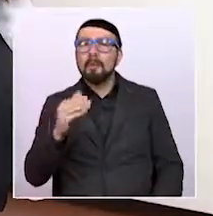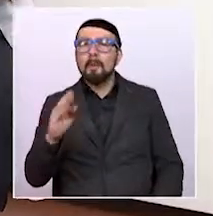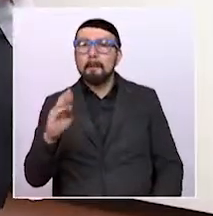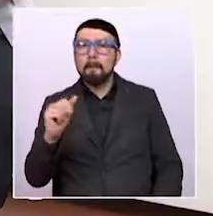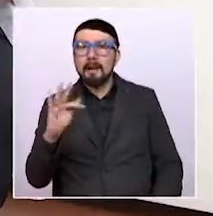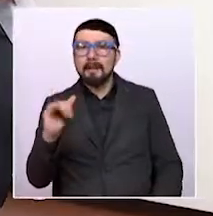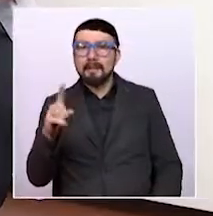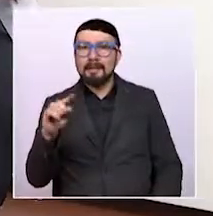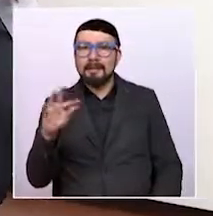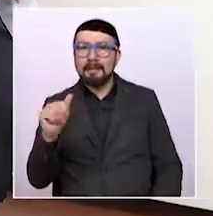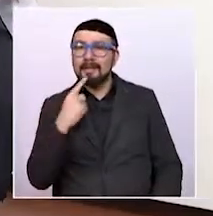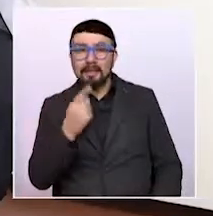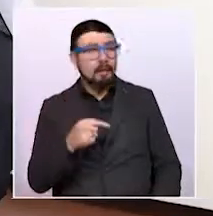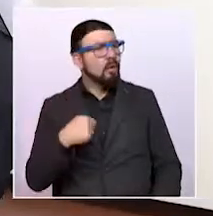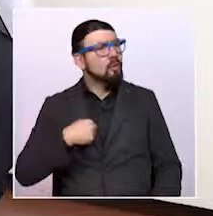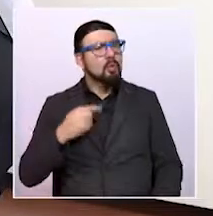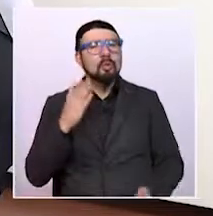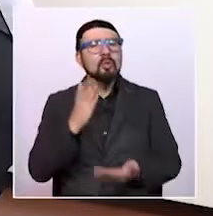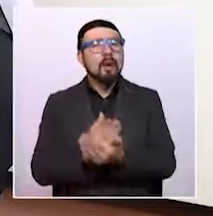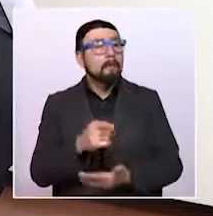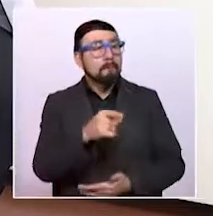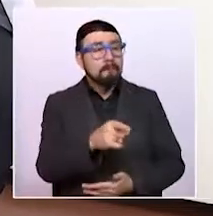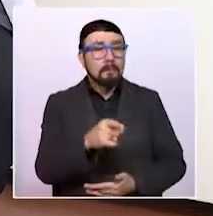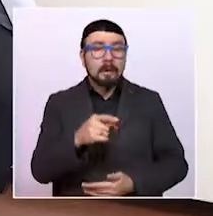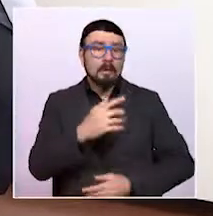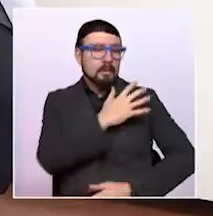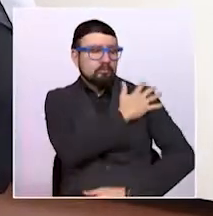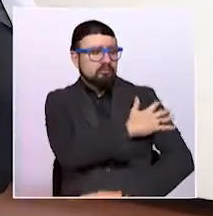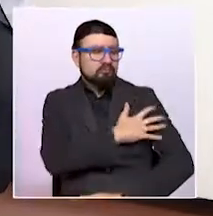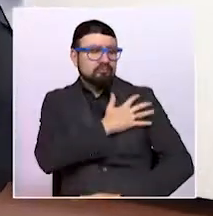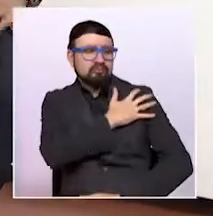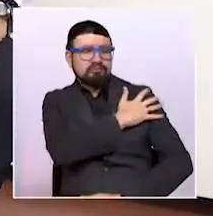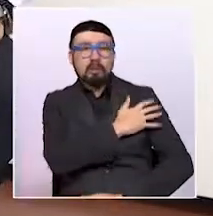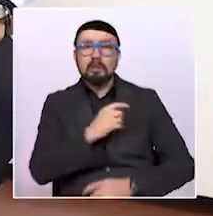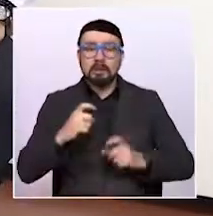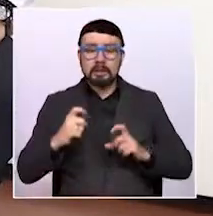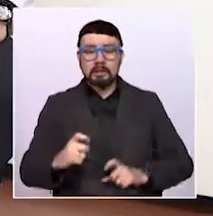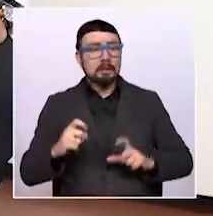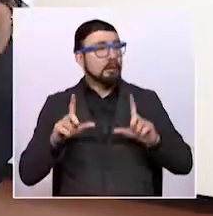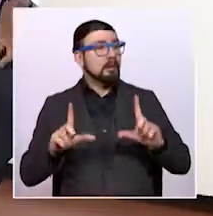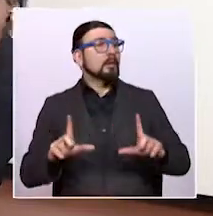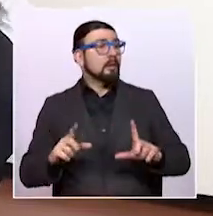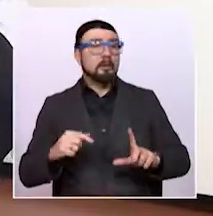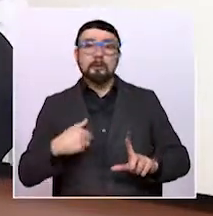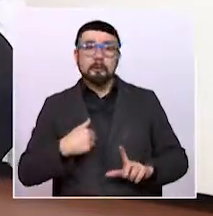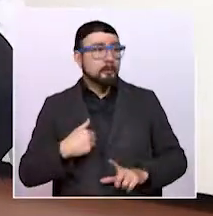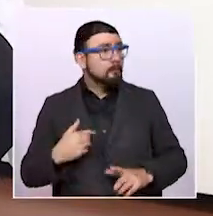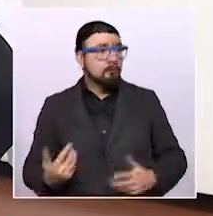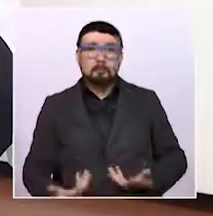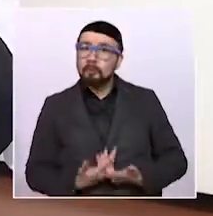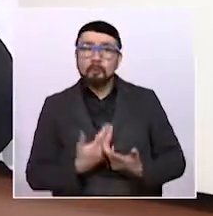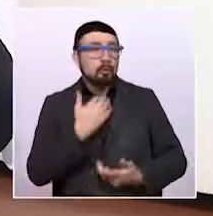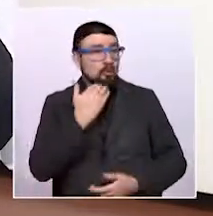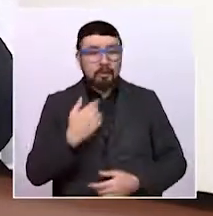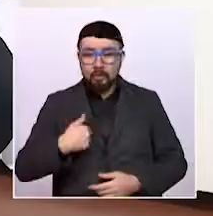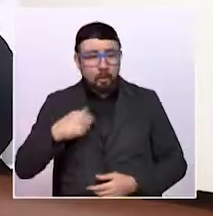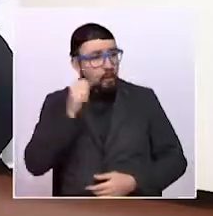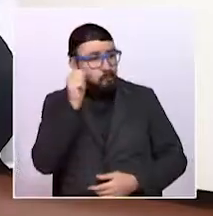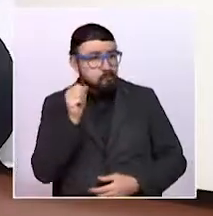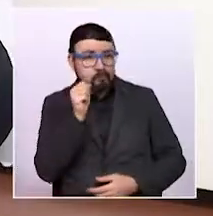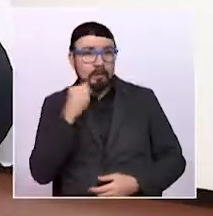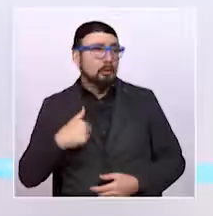earl o la doctora yo me hice unos rayos x en el hombro izquierdo y no sabía que estaba embarazada ahora tengo mucho miedo ok